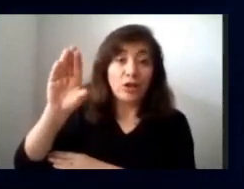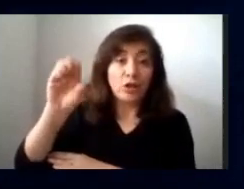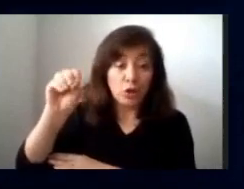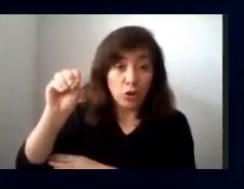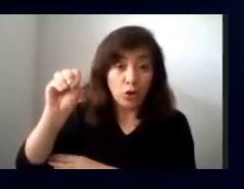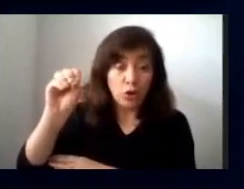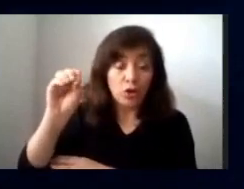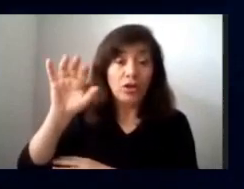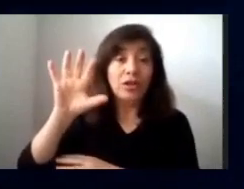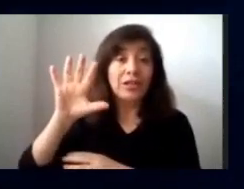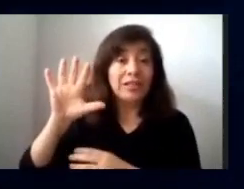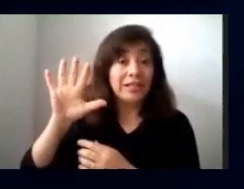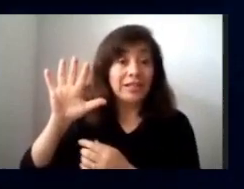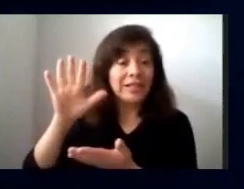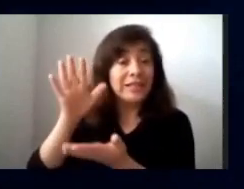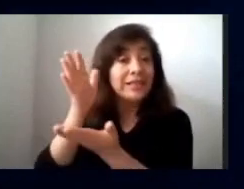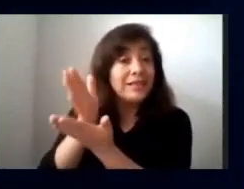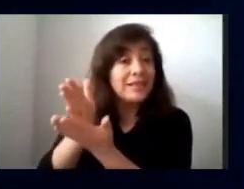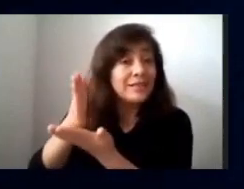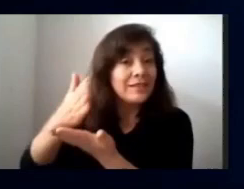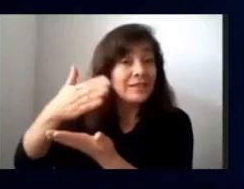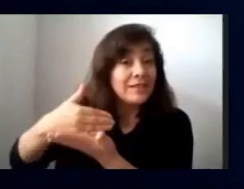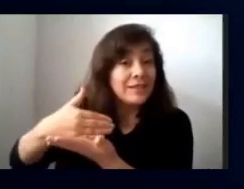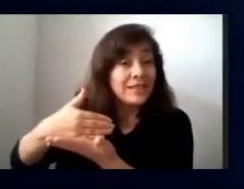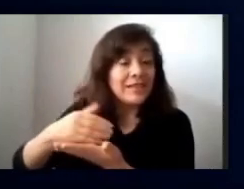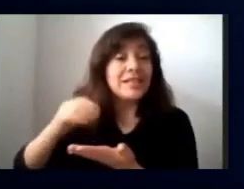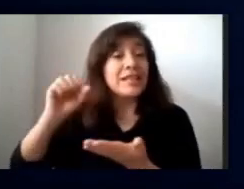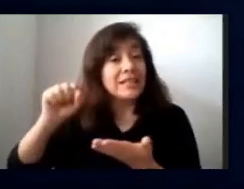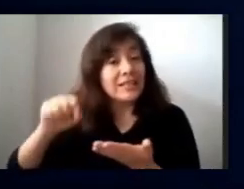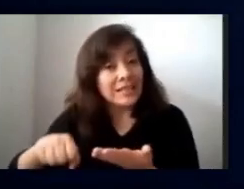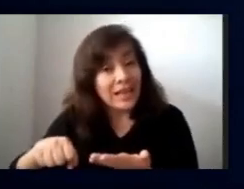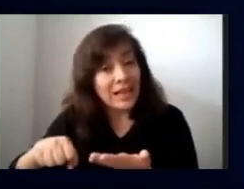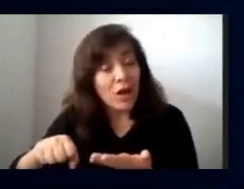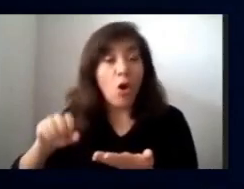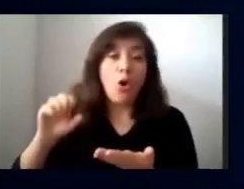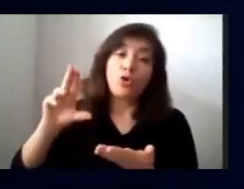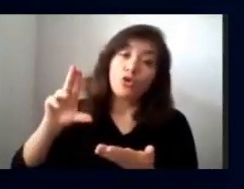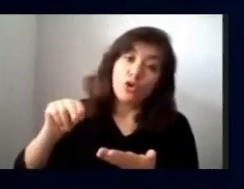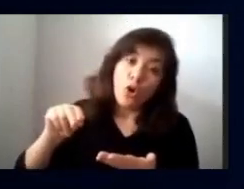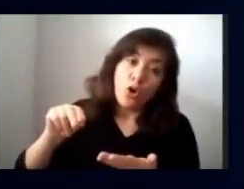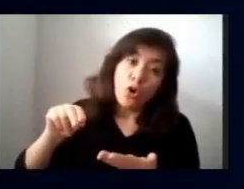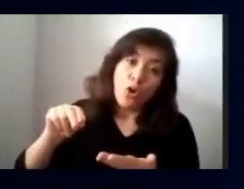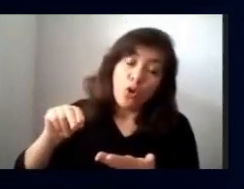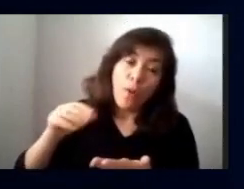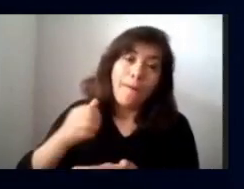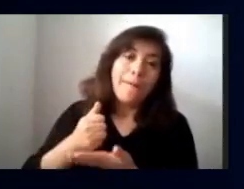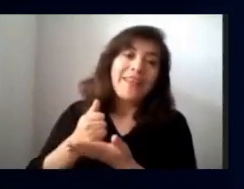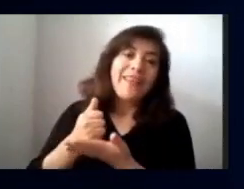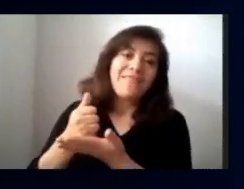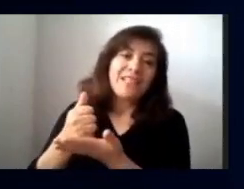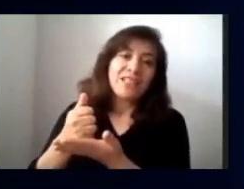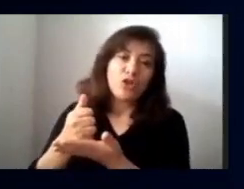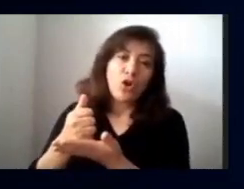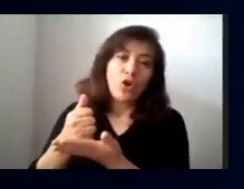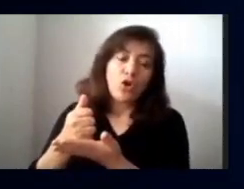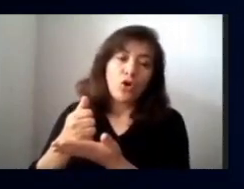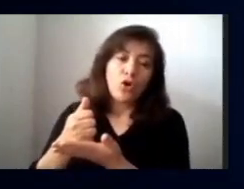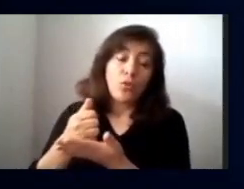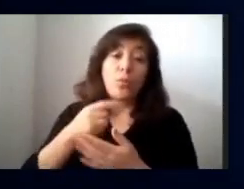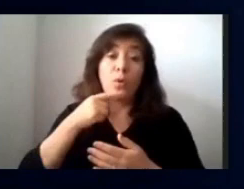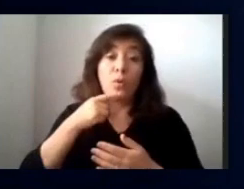las condiciones de ser beneficiado o no ser beneficiado. Si es beneficiado del tema de